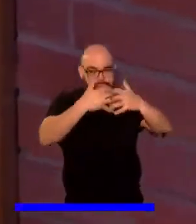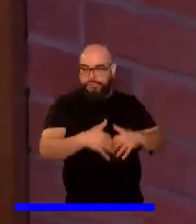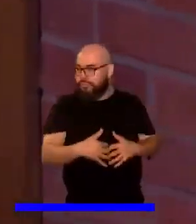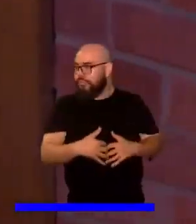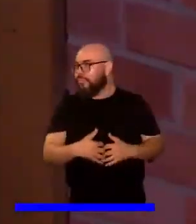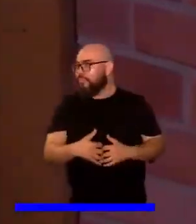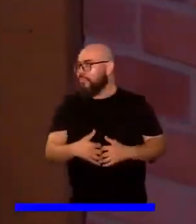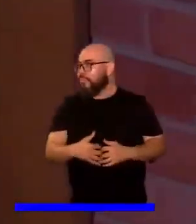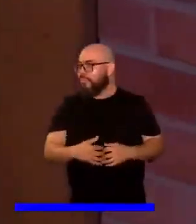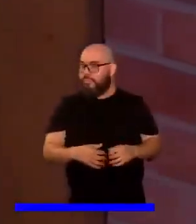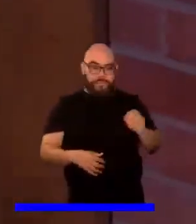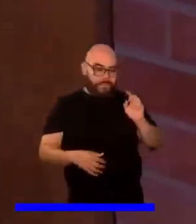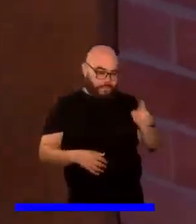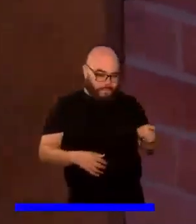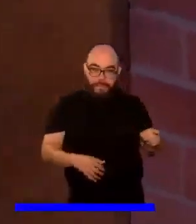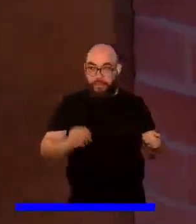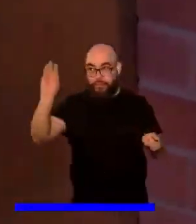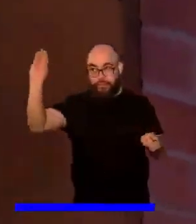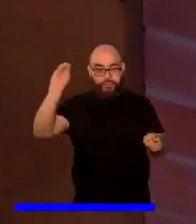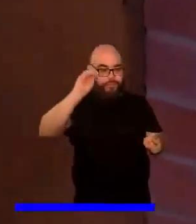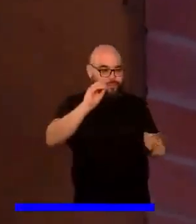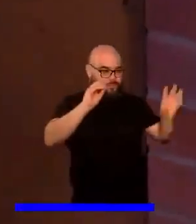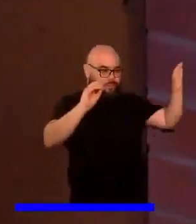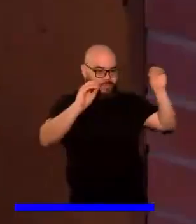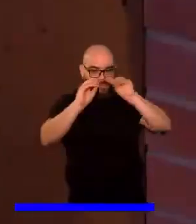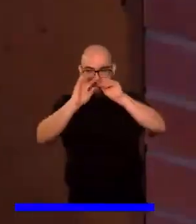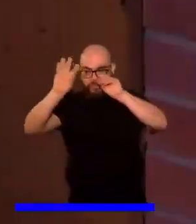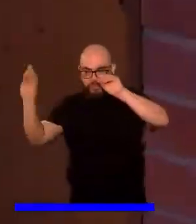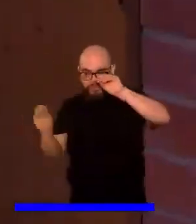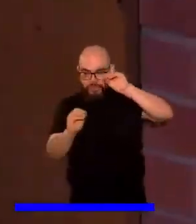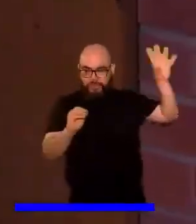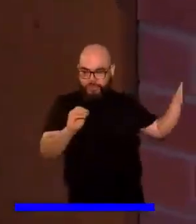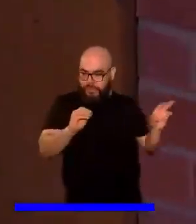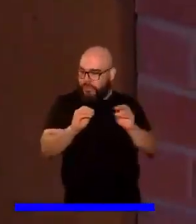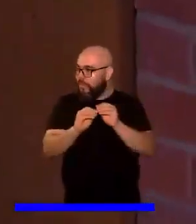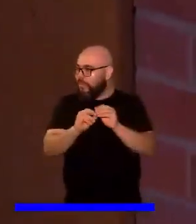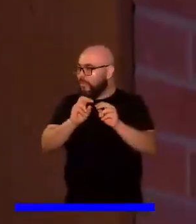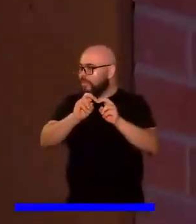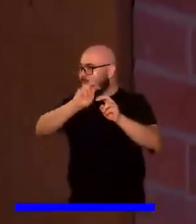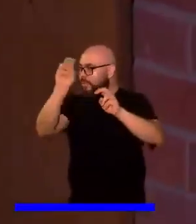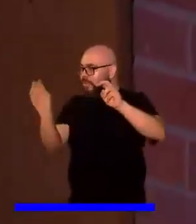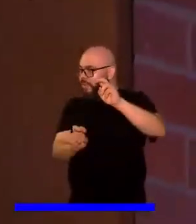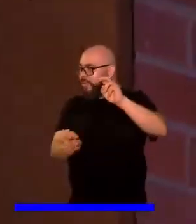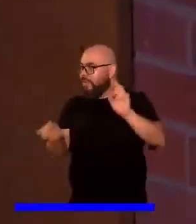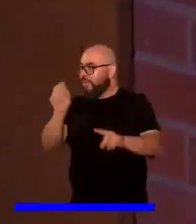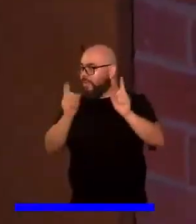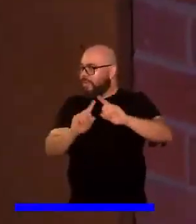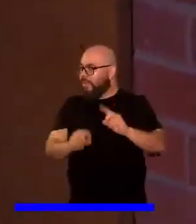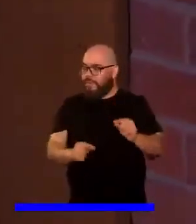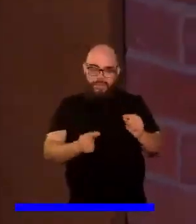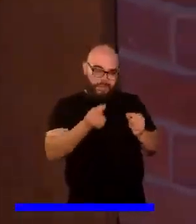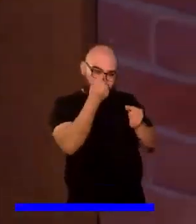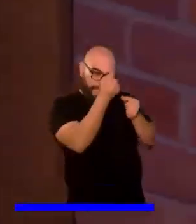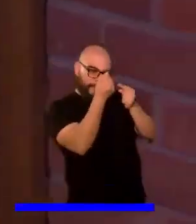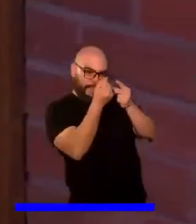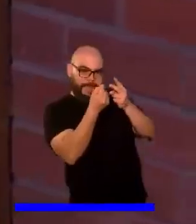que decirle, mira, tienes que tomar este número, sumarlo con este otro, multiplicarlo con este, saltar este punto de memoria si este número es mayor a este otro. Hay que